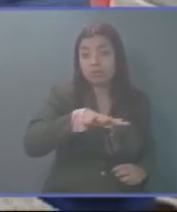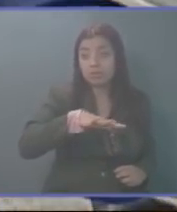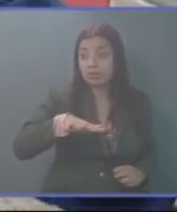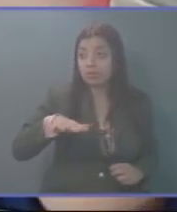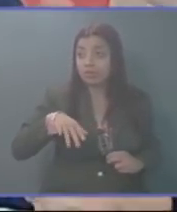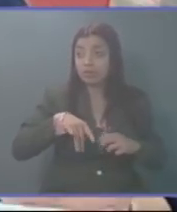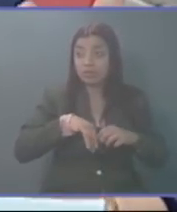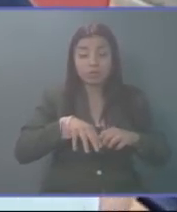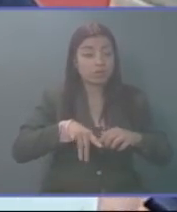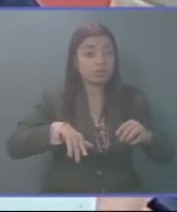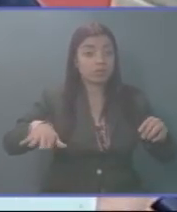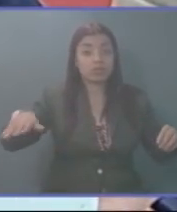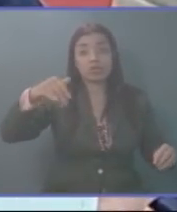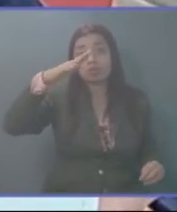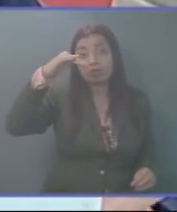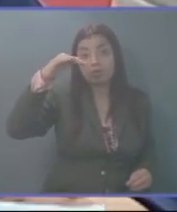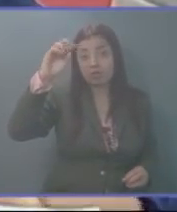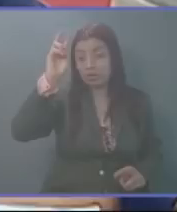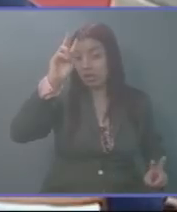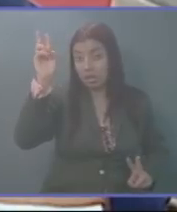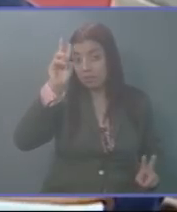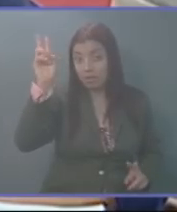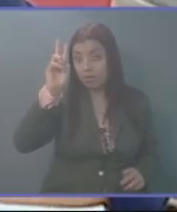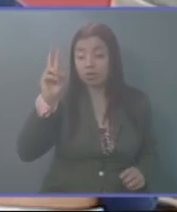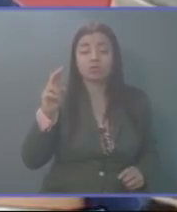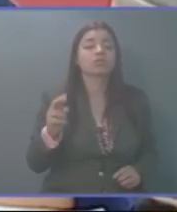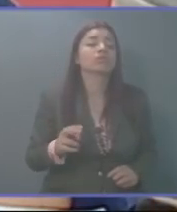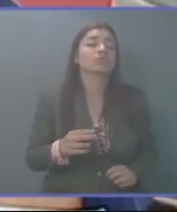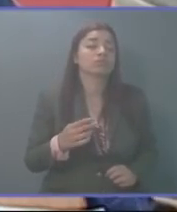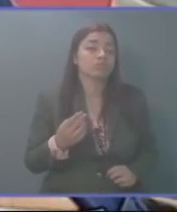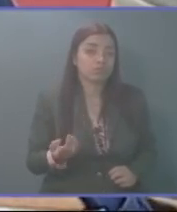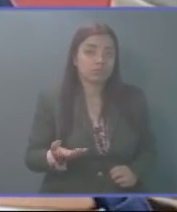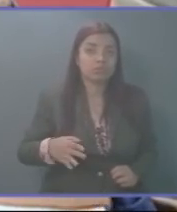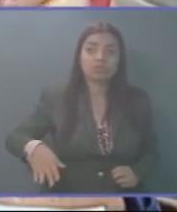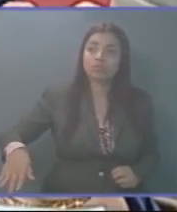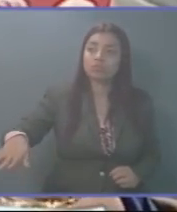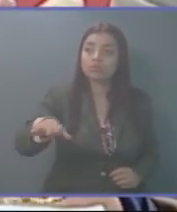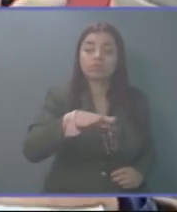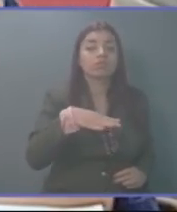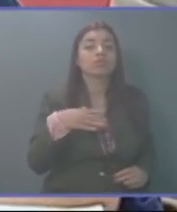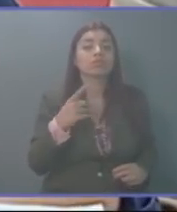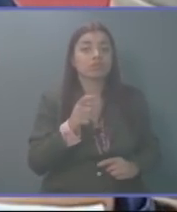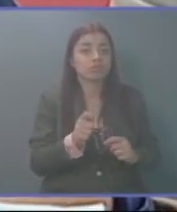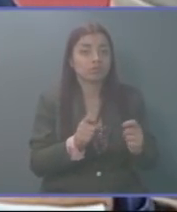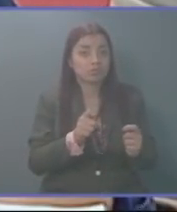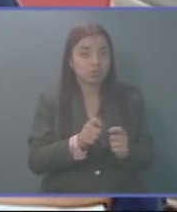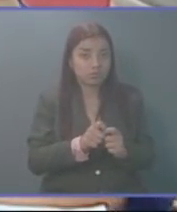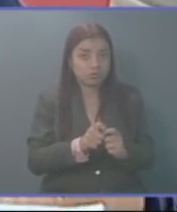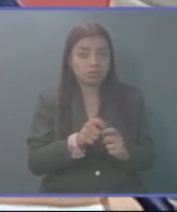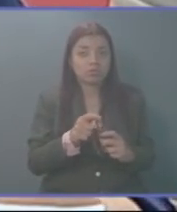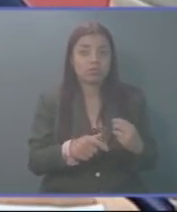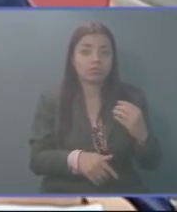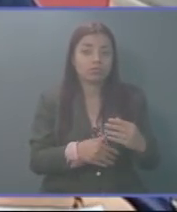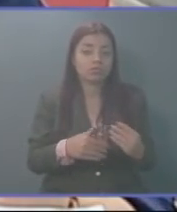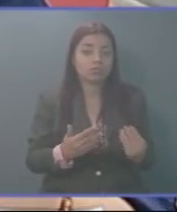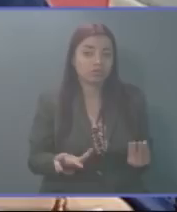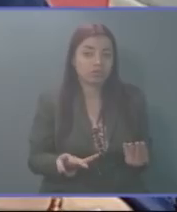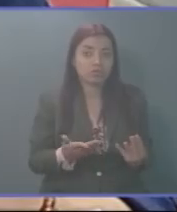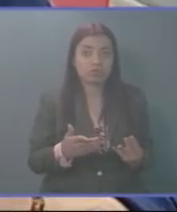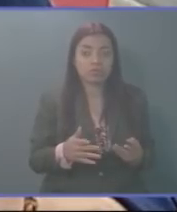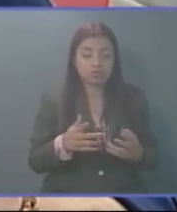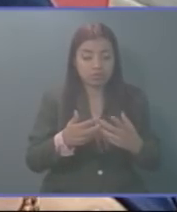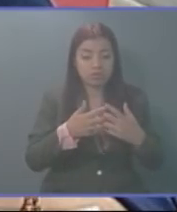fue en todo el Gran San Salvador, sino que fue en una zona determinada que es abastecida por la